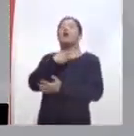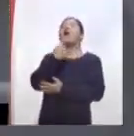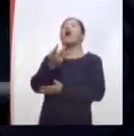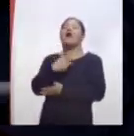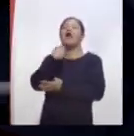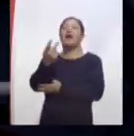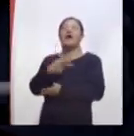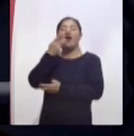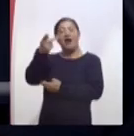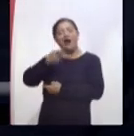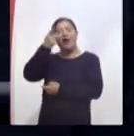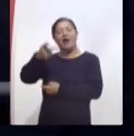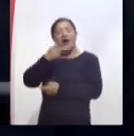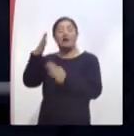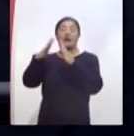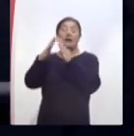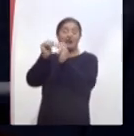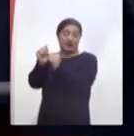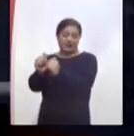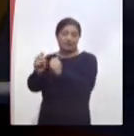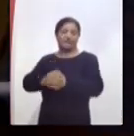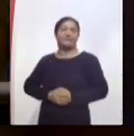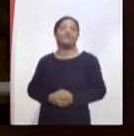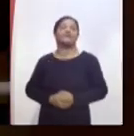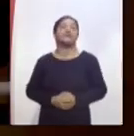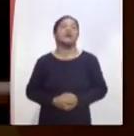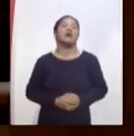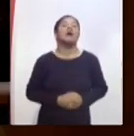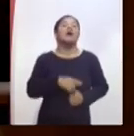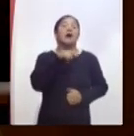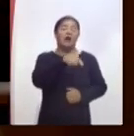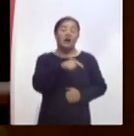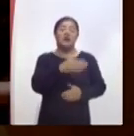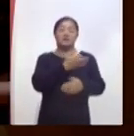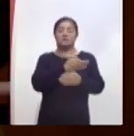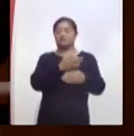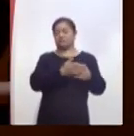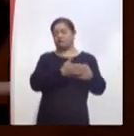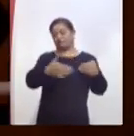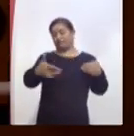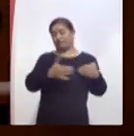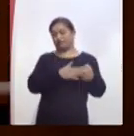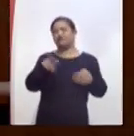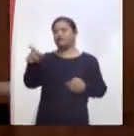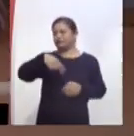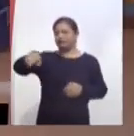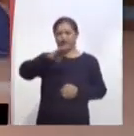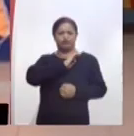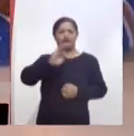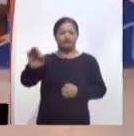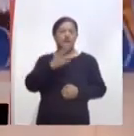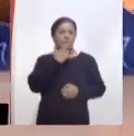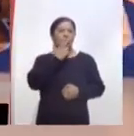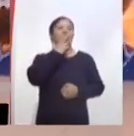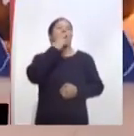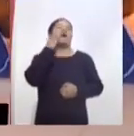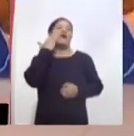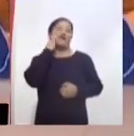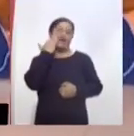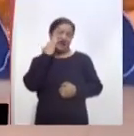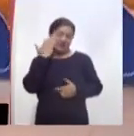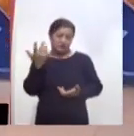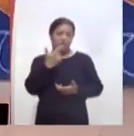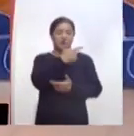casa. Durante el periodo de aislamiento, los interesados podrán disfrutar de las páginas de estos contenidos en las páginas de Facebook